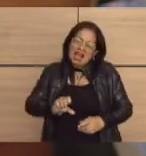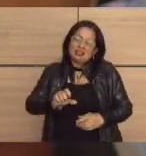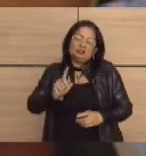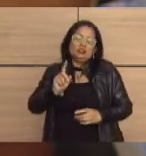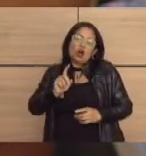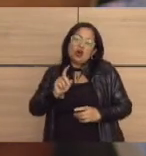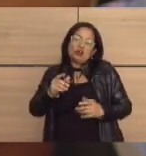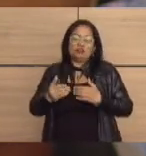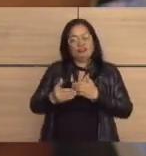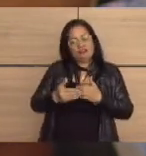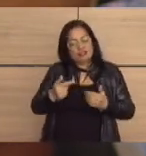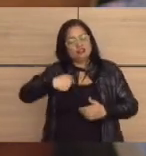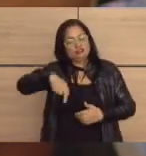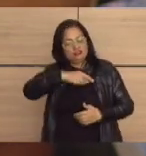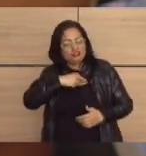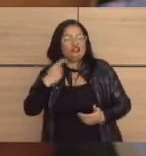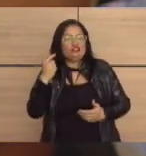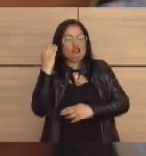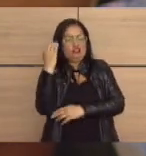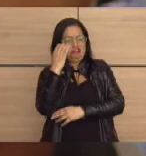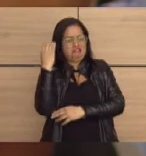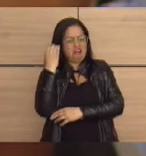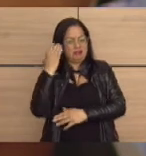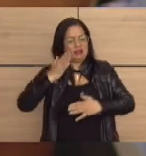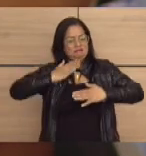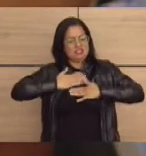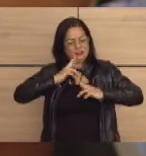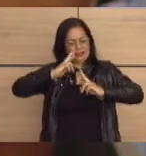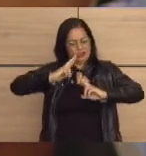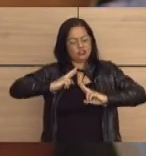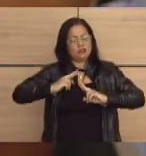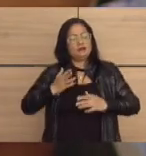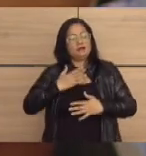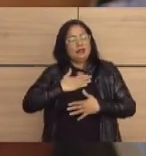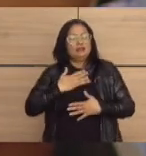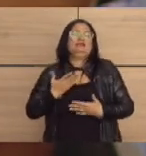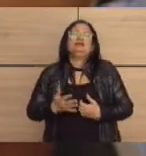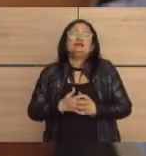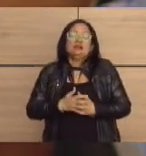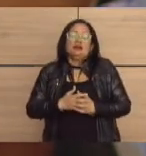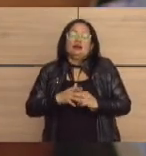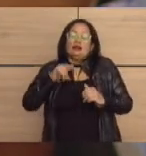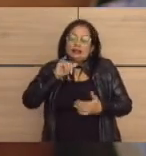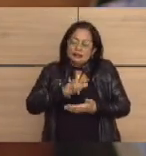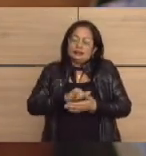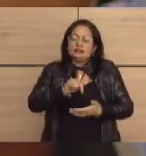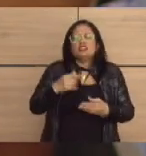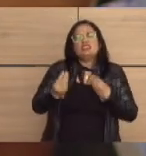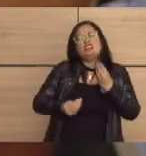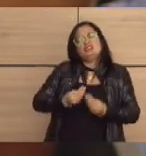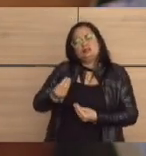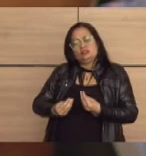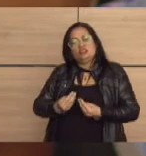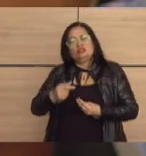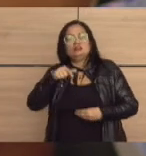que iba a ser más fácil para nosotros ser algo reconocible, algo ya sabido. Entonces les dio por hacernos